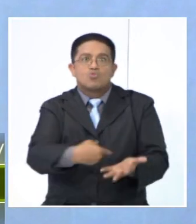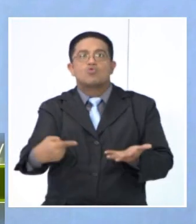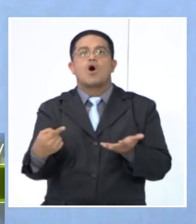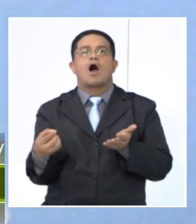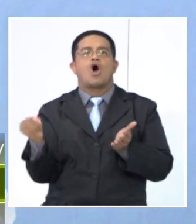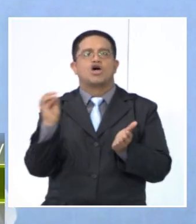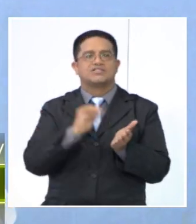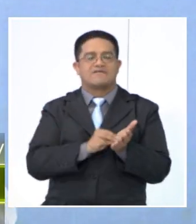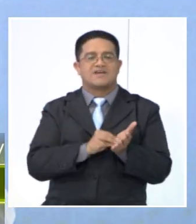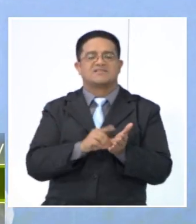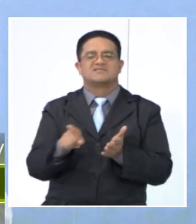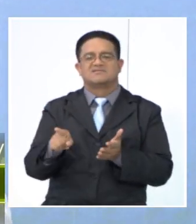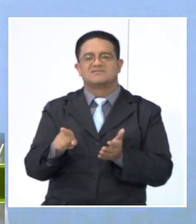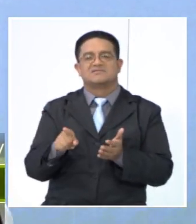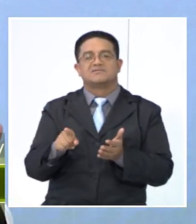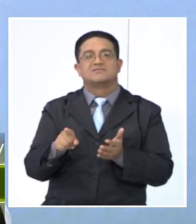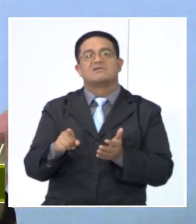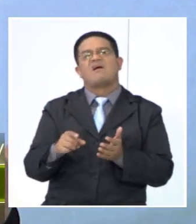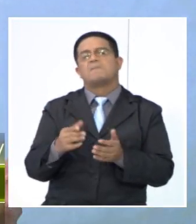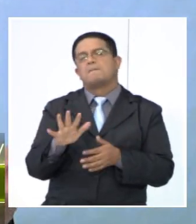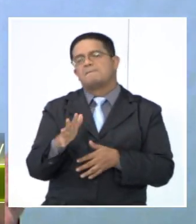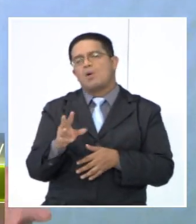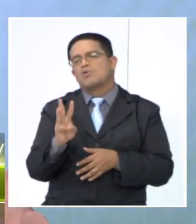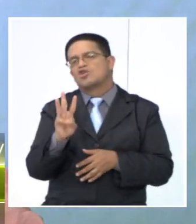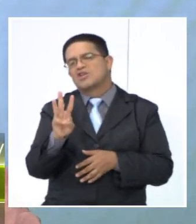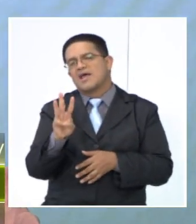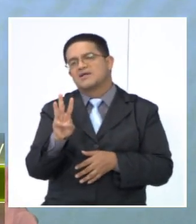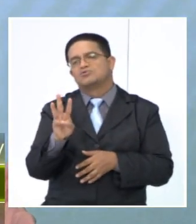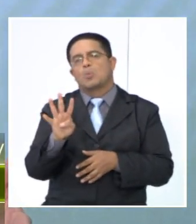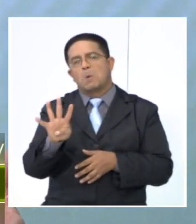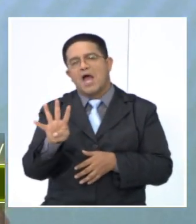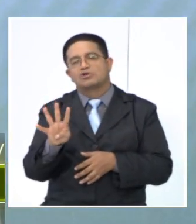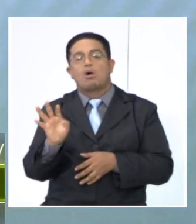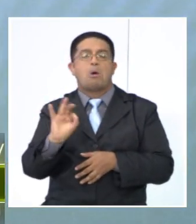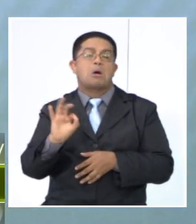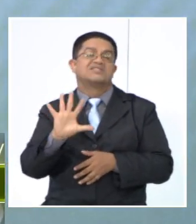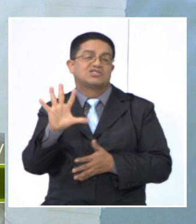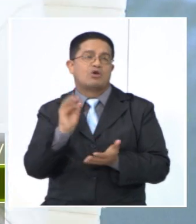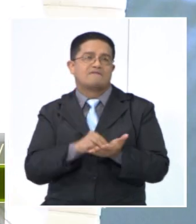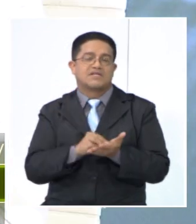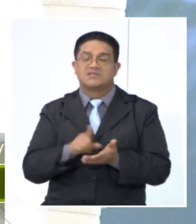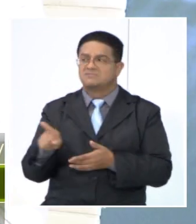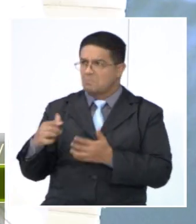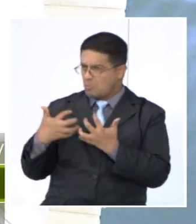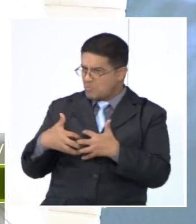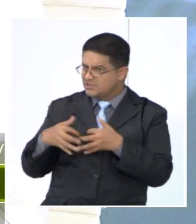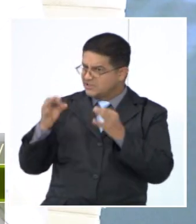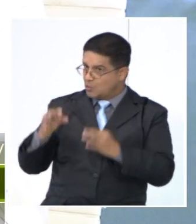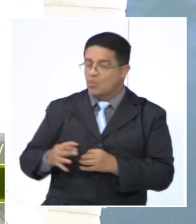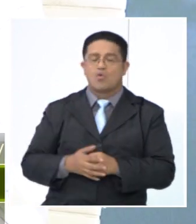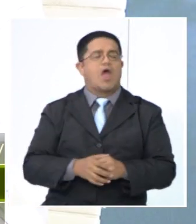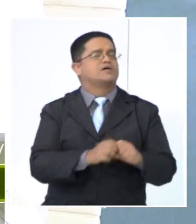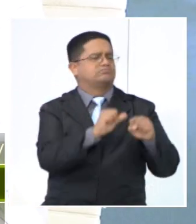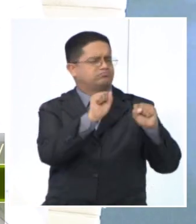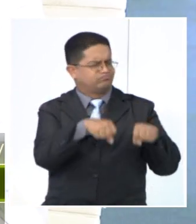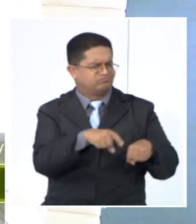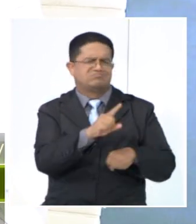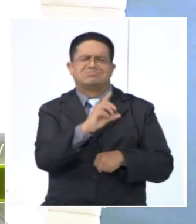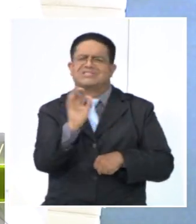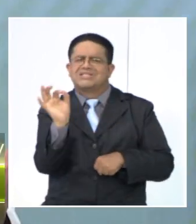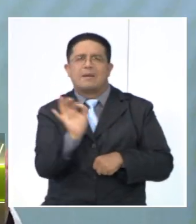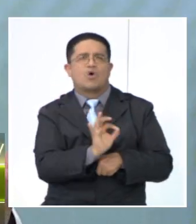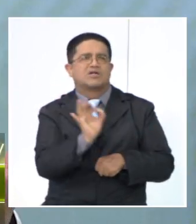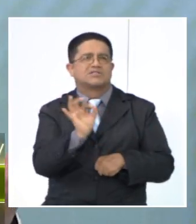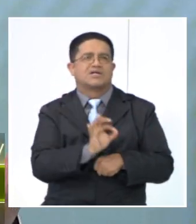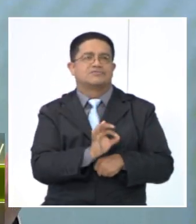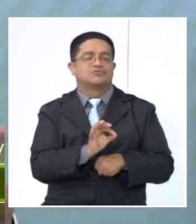este procedimiento se hace hasta 3, 4 y 5 veces. ¿Es un procedimiento seguro? Un procedimiento muy seguro, de hecho